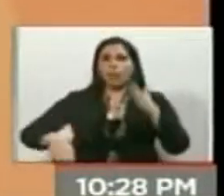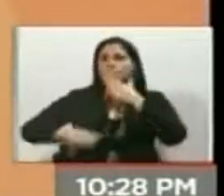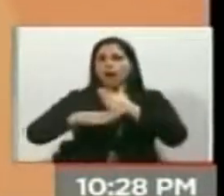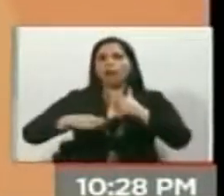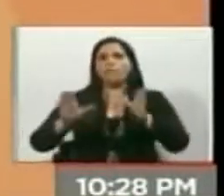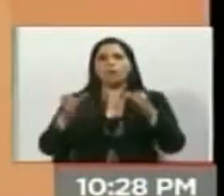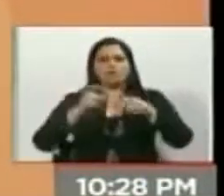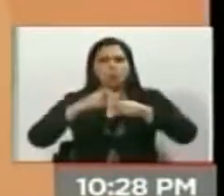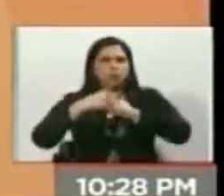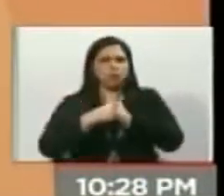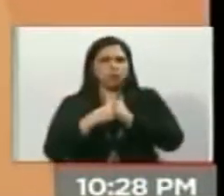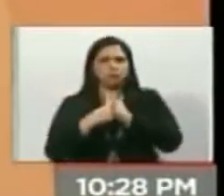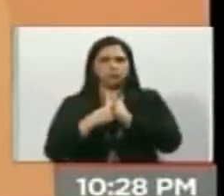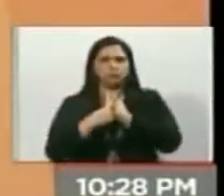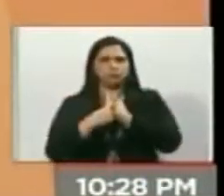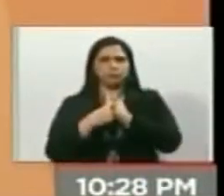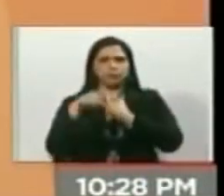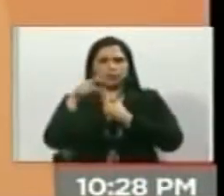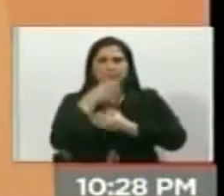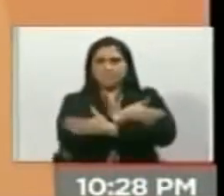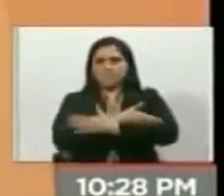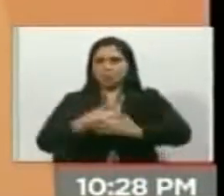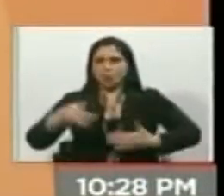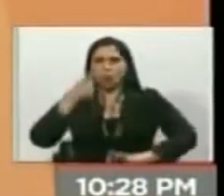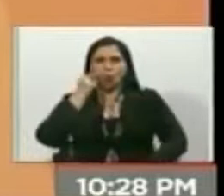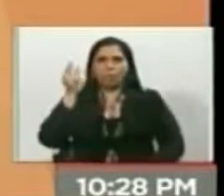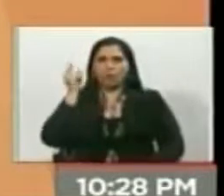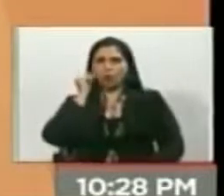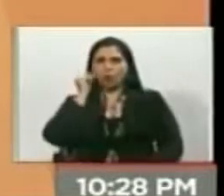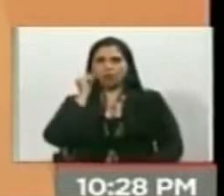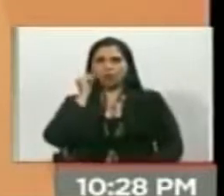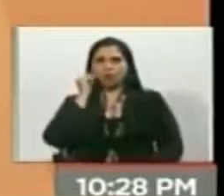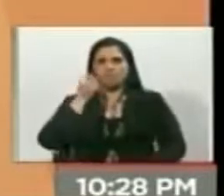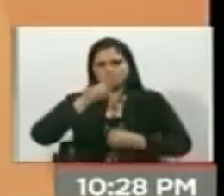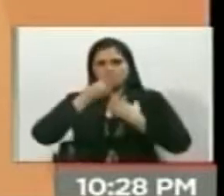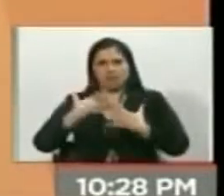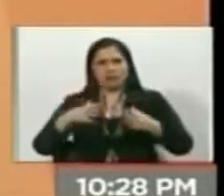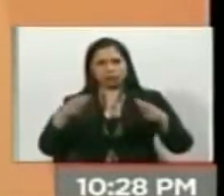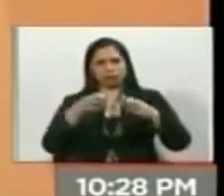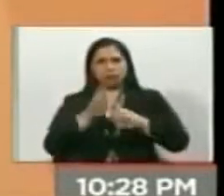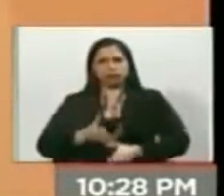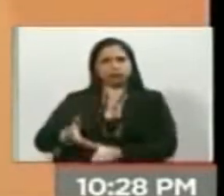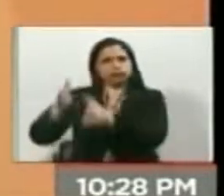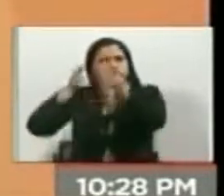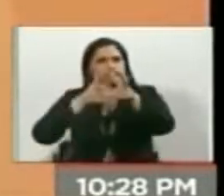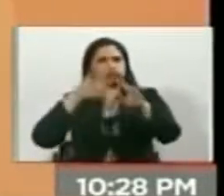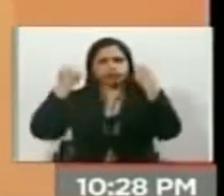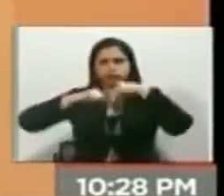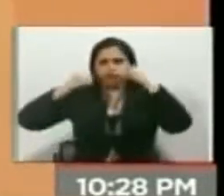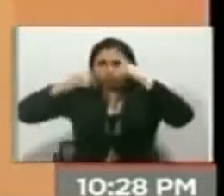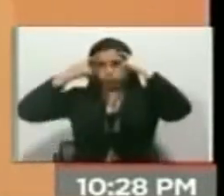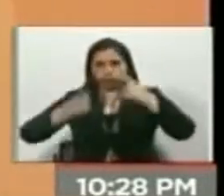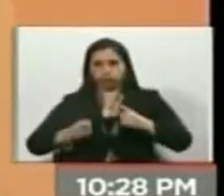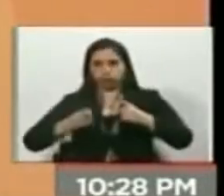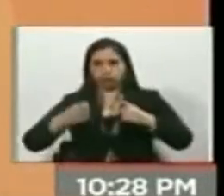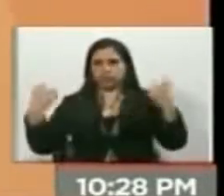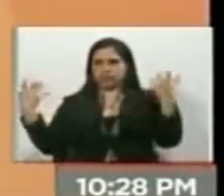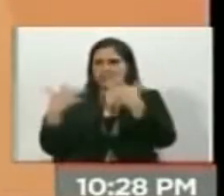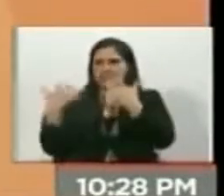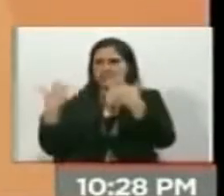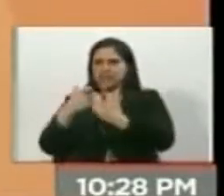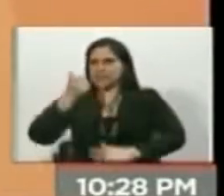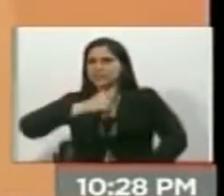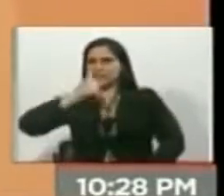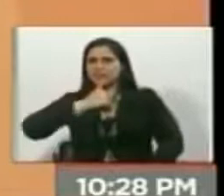formar ese millón de hombres y mujeres bien equipados y bien adiestrados en la guerra de